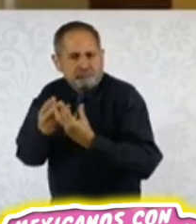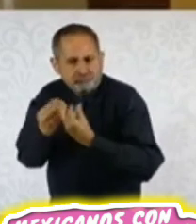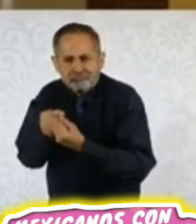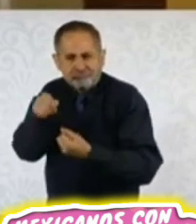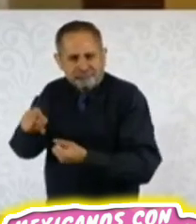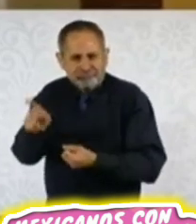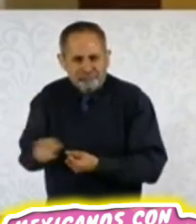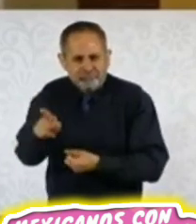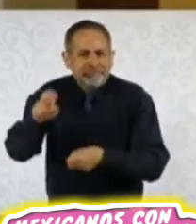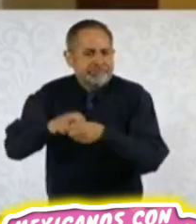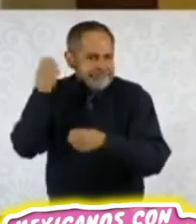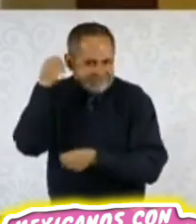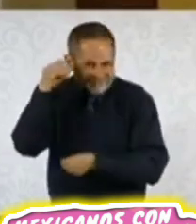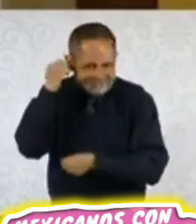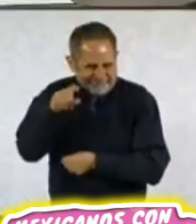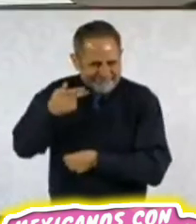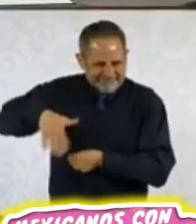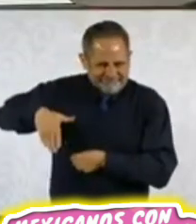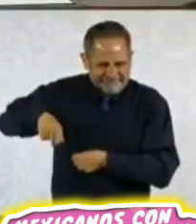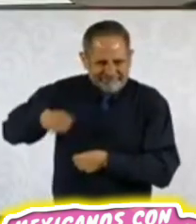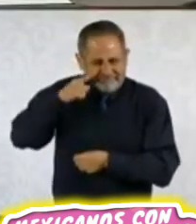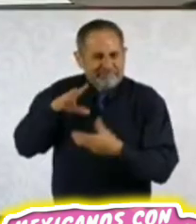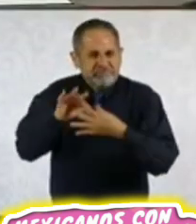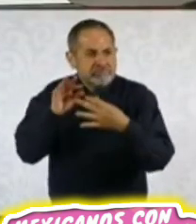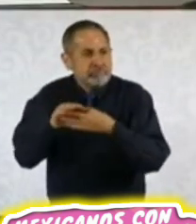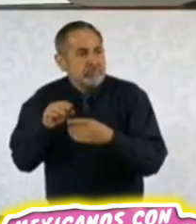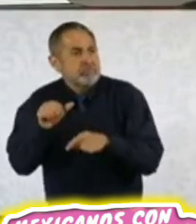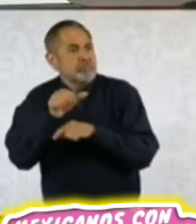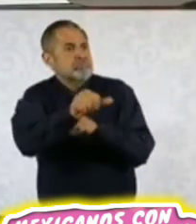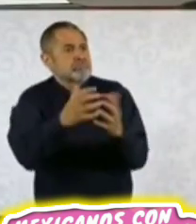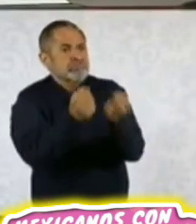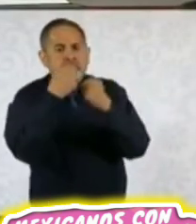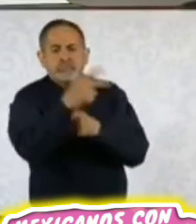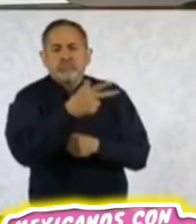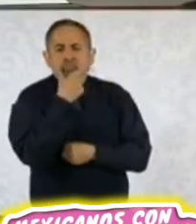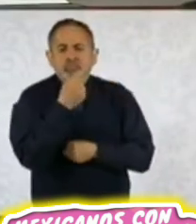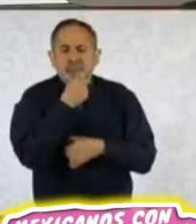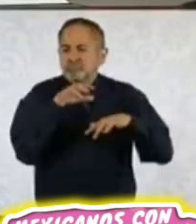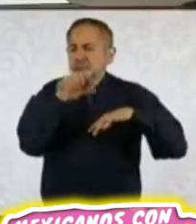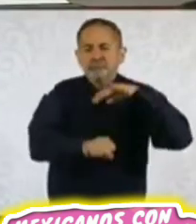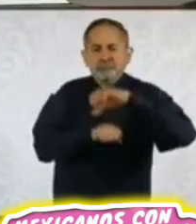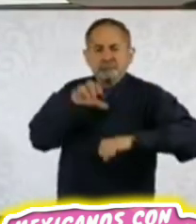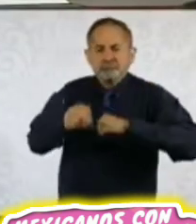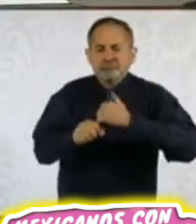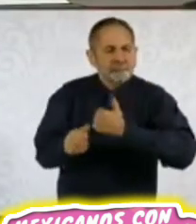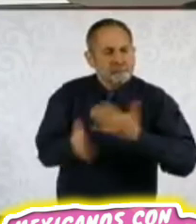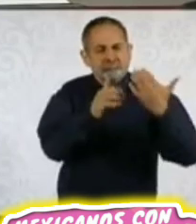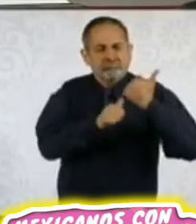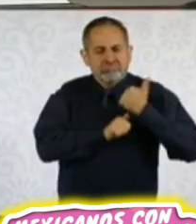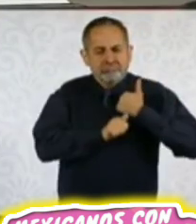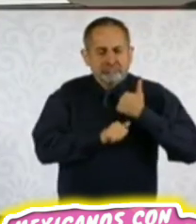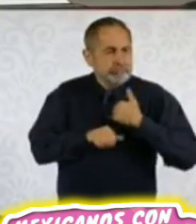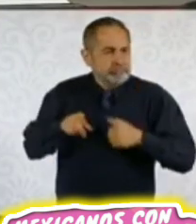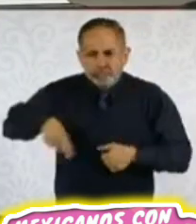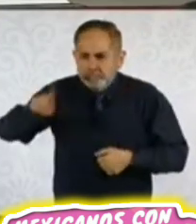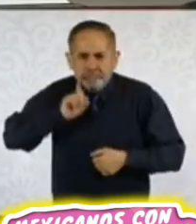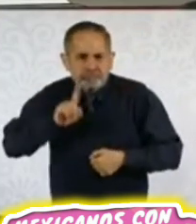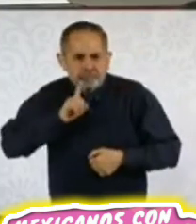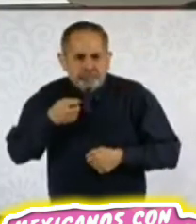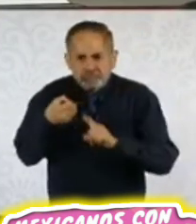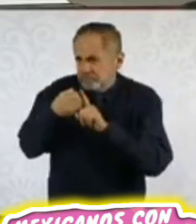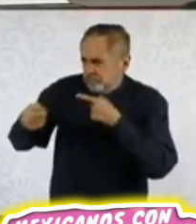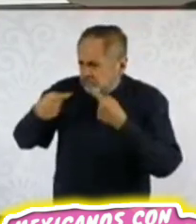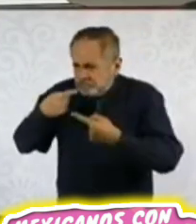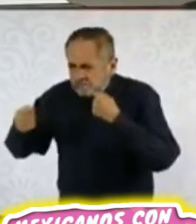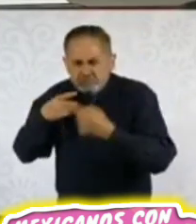Miahuatlán, Oaxaca, para poder sacar a los hombres que habían sido reclutados para el ejército realista, es decir, mujeres organizadas